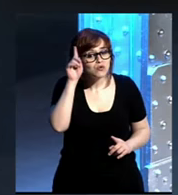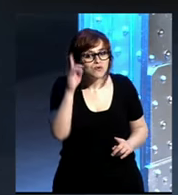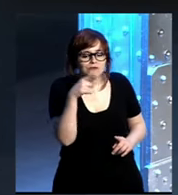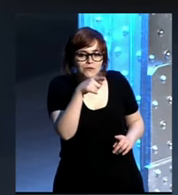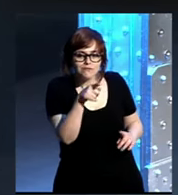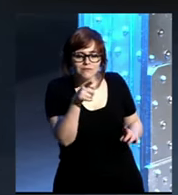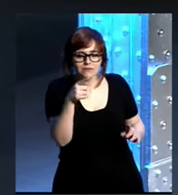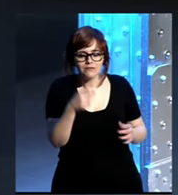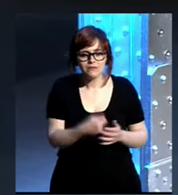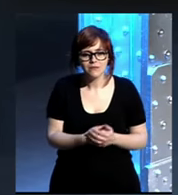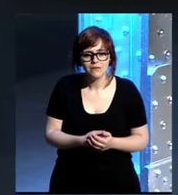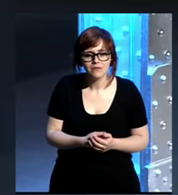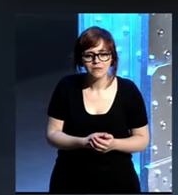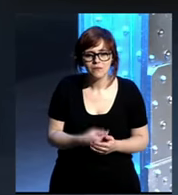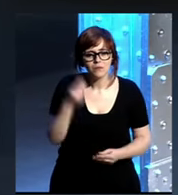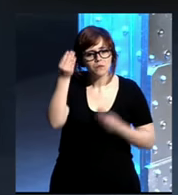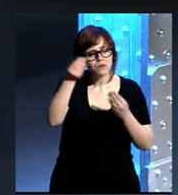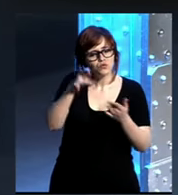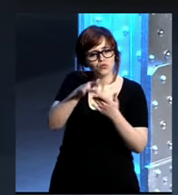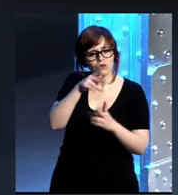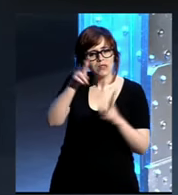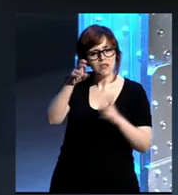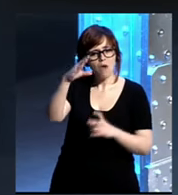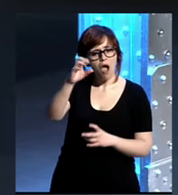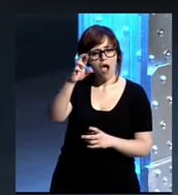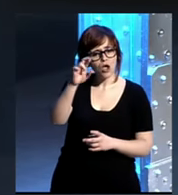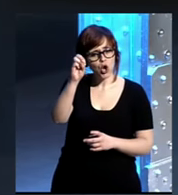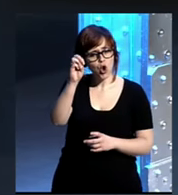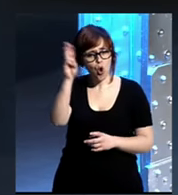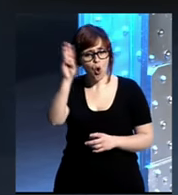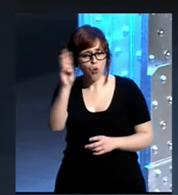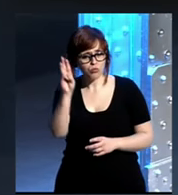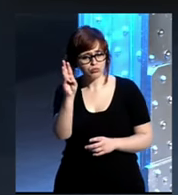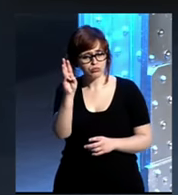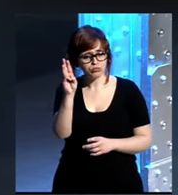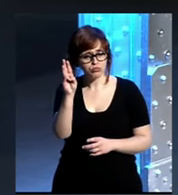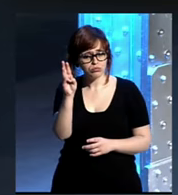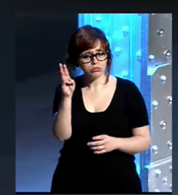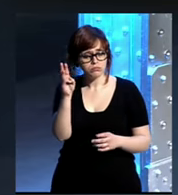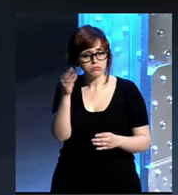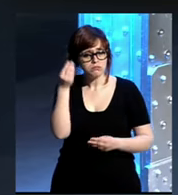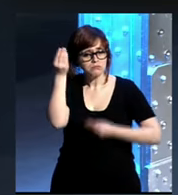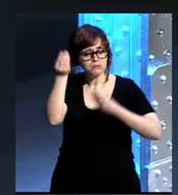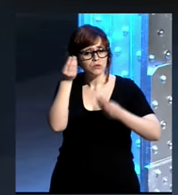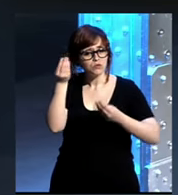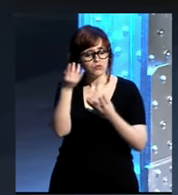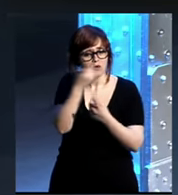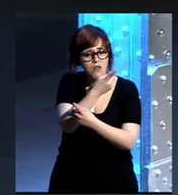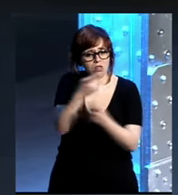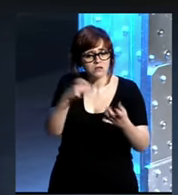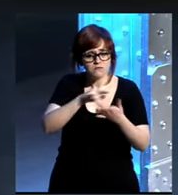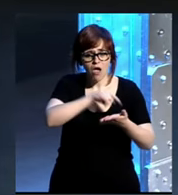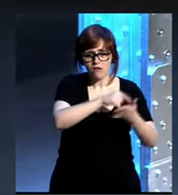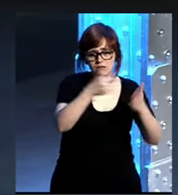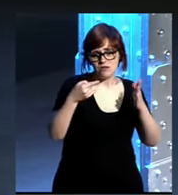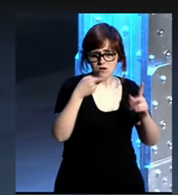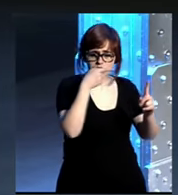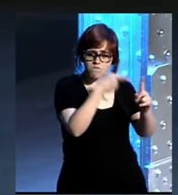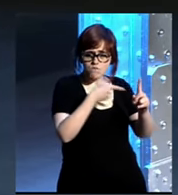el fenómeno del crowd, en términos generales, ¿vale? Ese fenómeno del crowd utilizará y necesita utilizar las TIC como un elemento